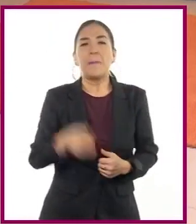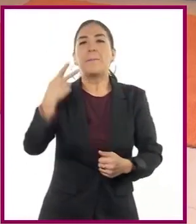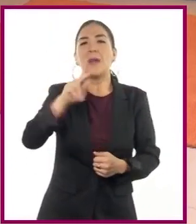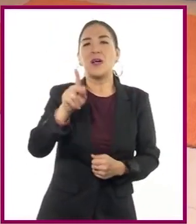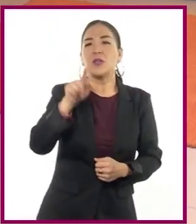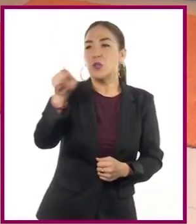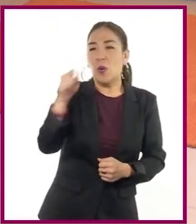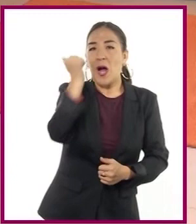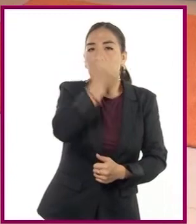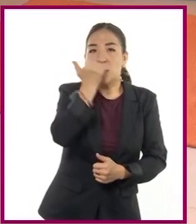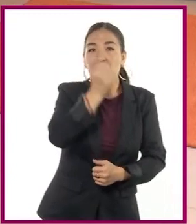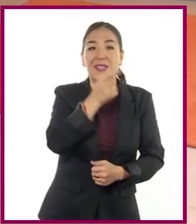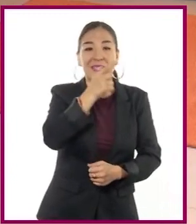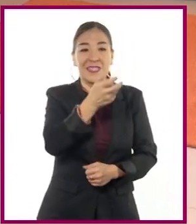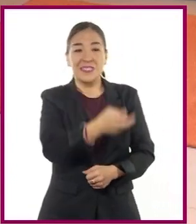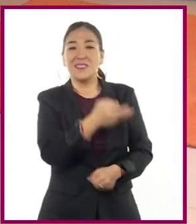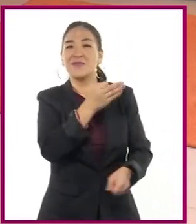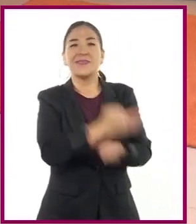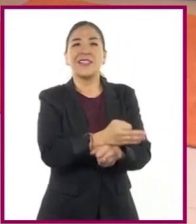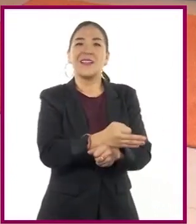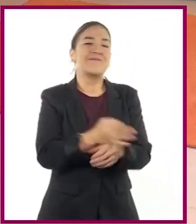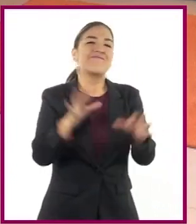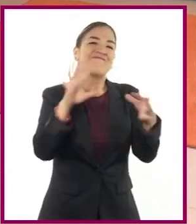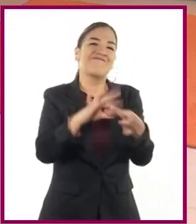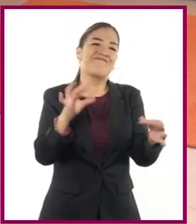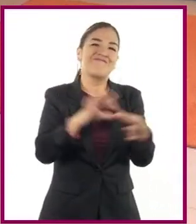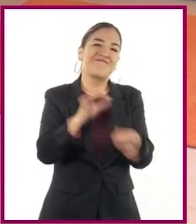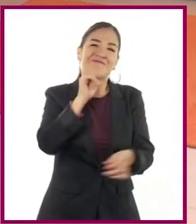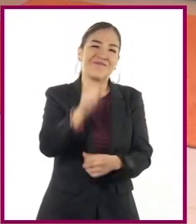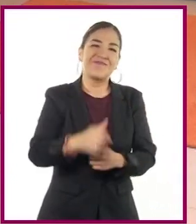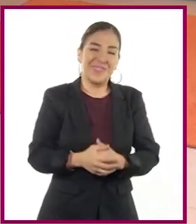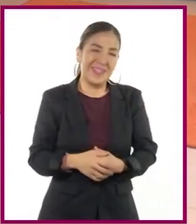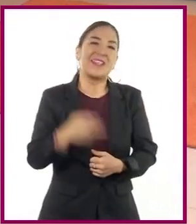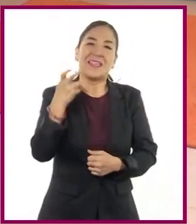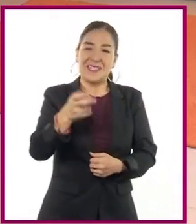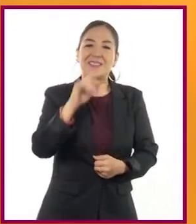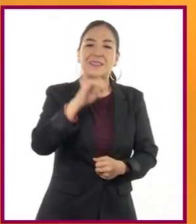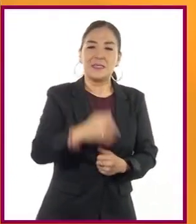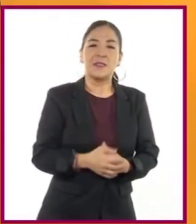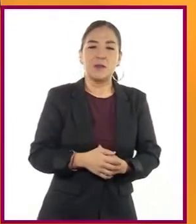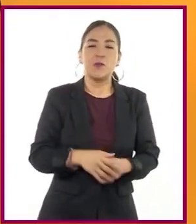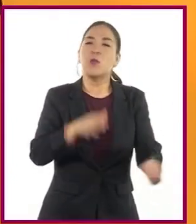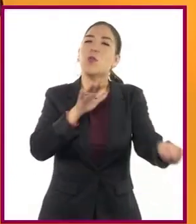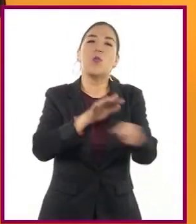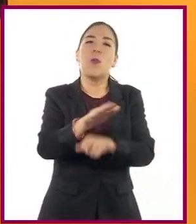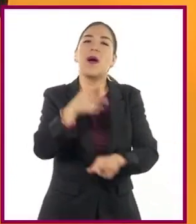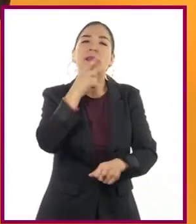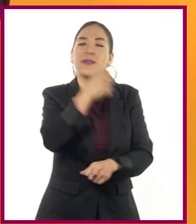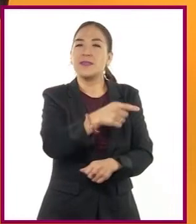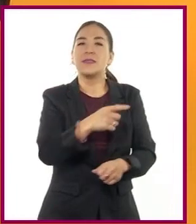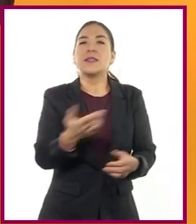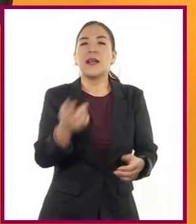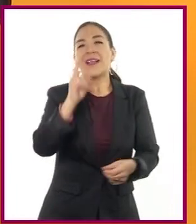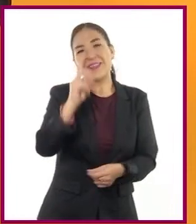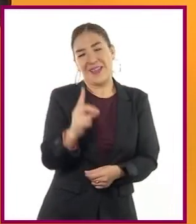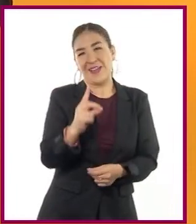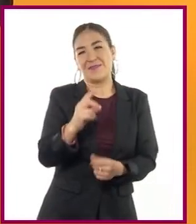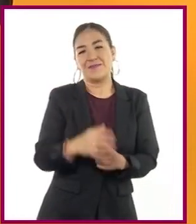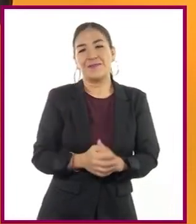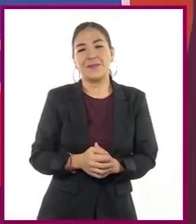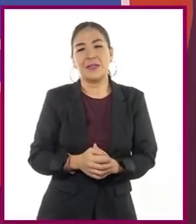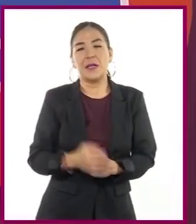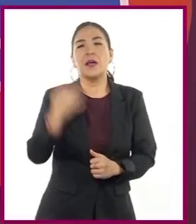alumna nunca mencionó este punto. Excelente, Gaby. La única opción que nos queda es la D.